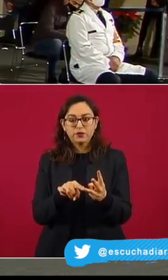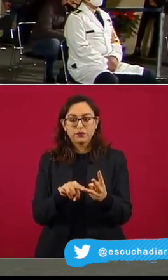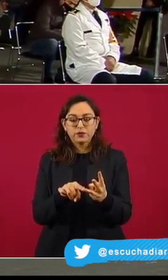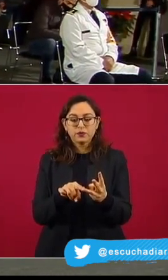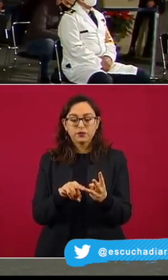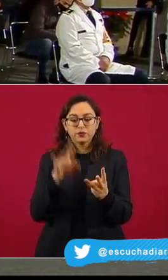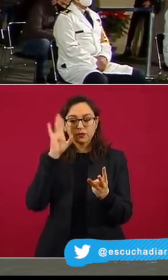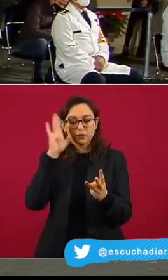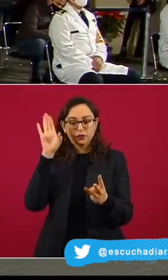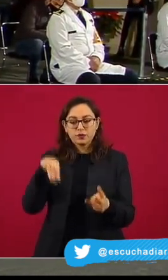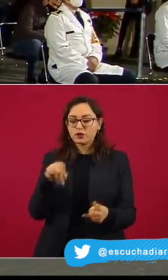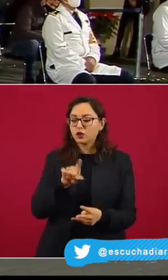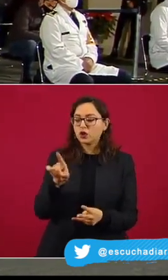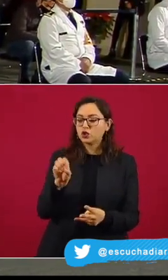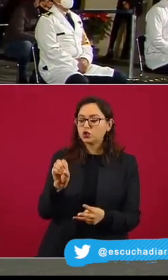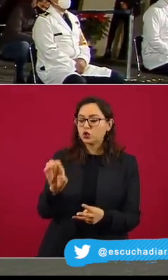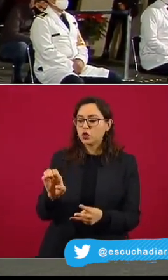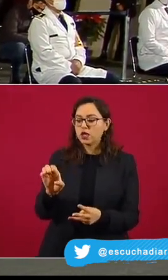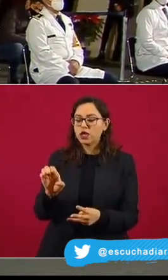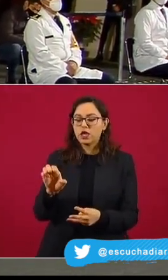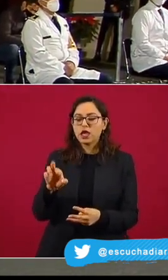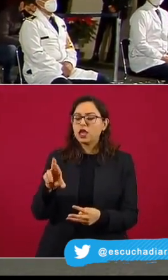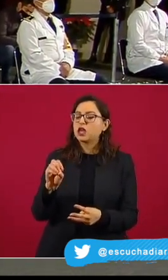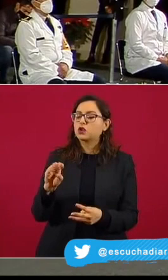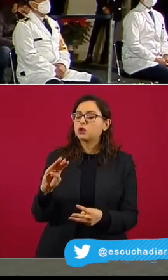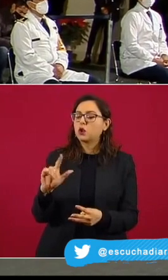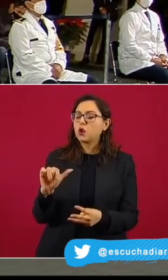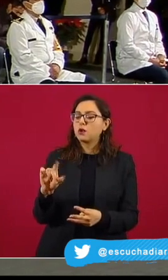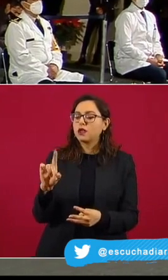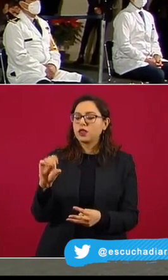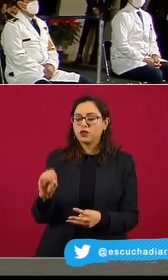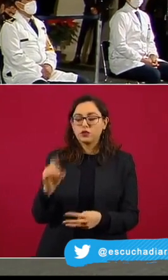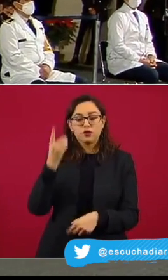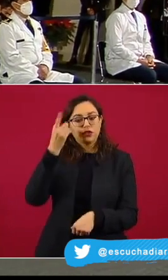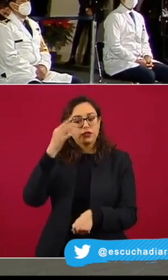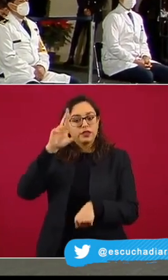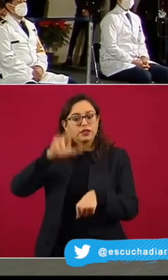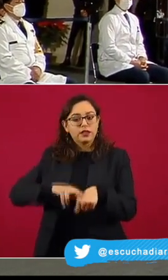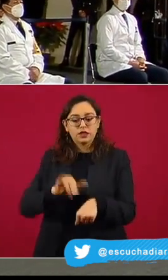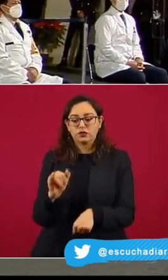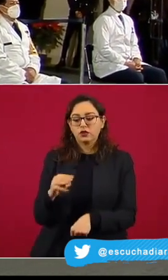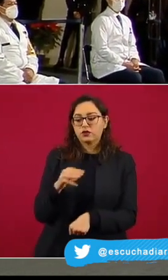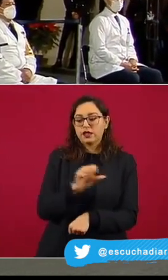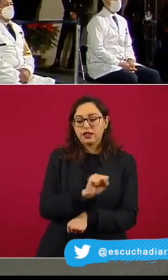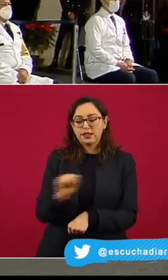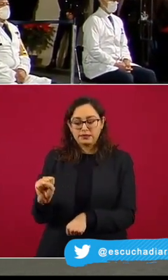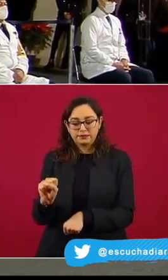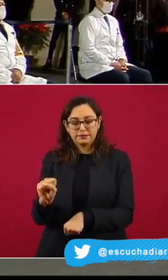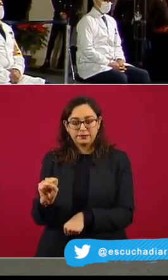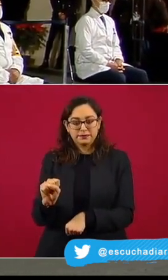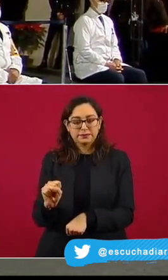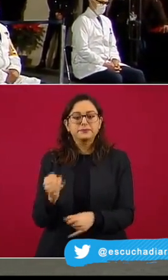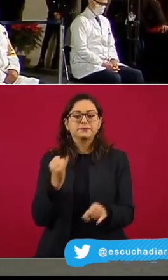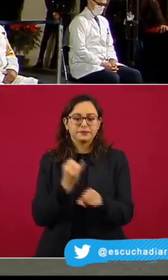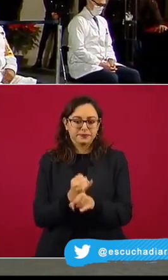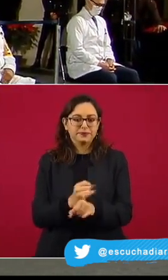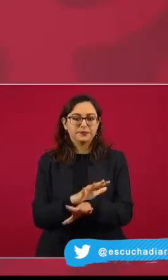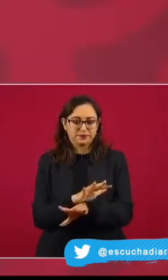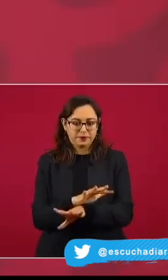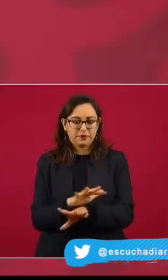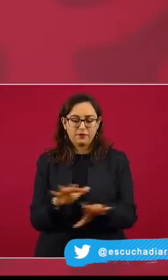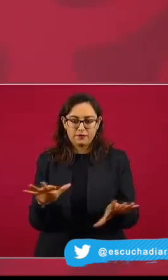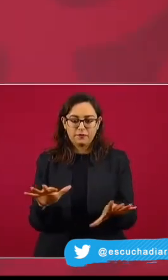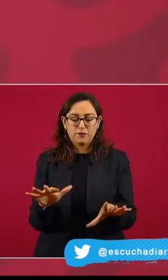a mantener hoteles 5 estrellas. Señala también que, independientemente del número de reclusos, el gobierno está obligado a pagar